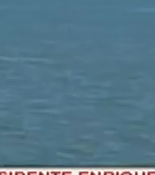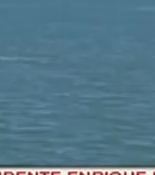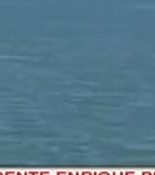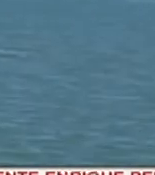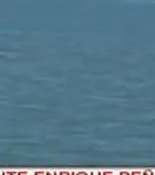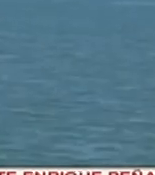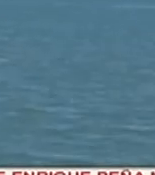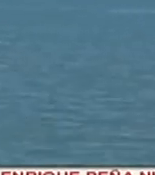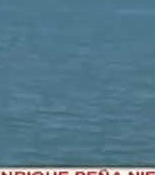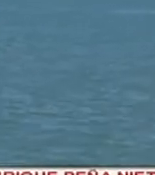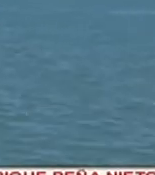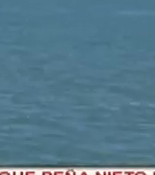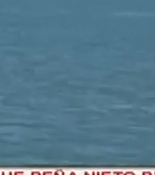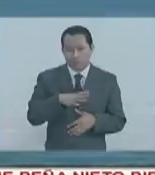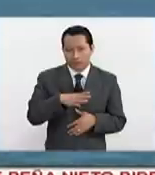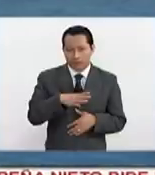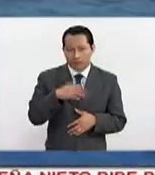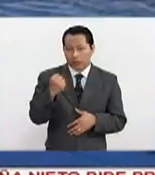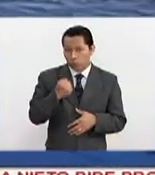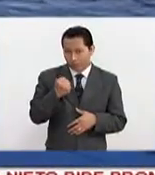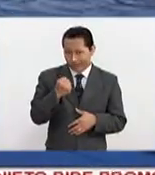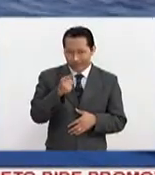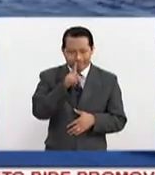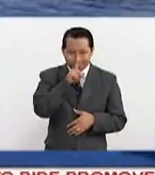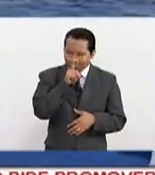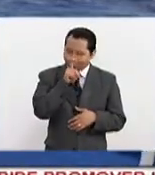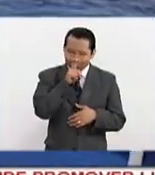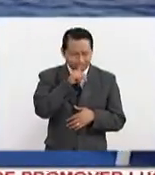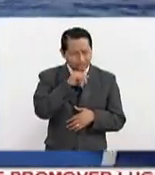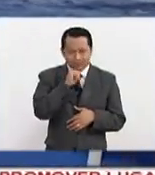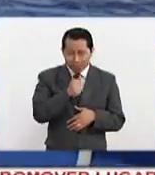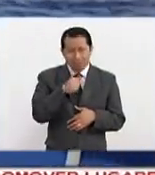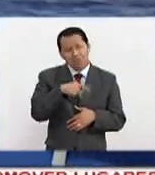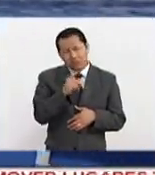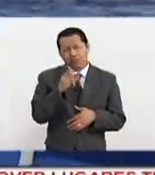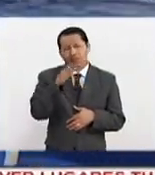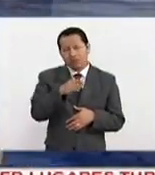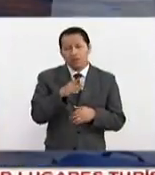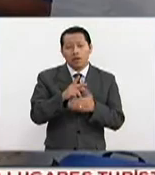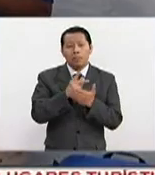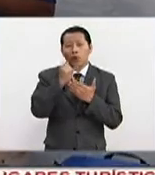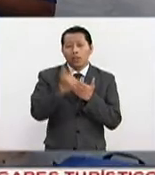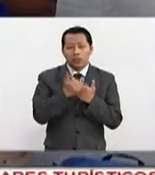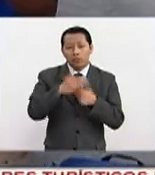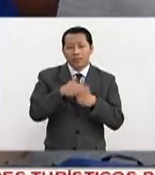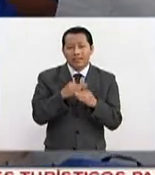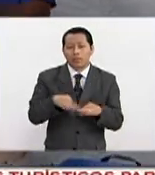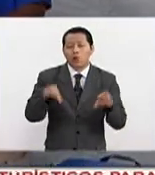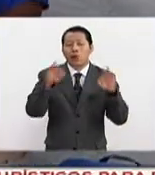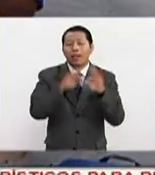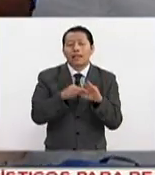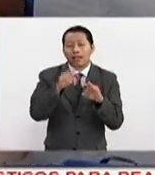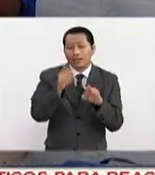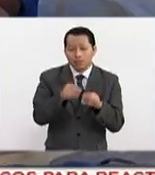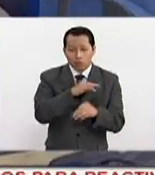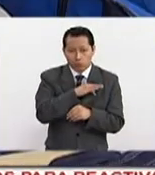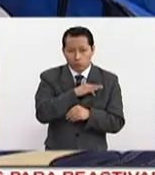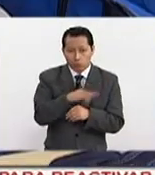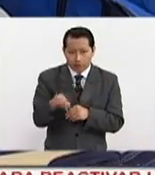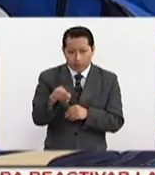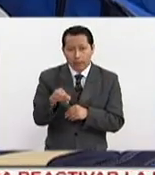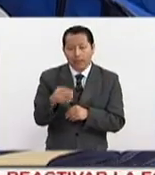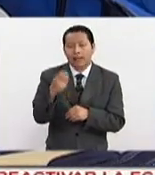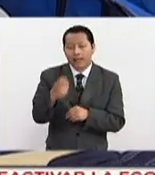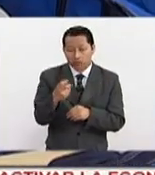La suerte no estuvo de nuestro lado, pero en nuestro recorrido conocimos el proyecto más importante del orbe para ubicar,